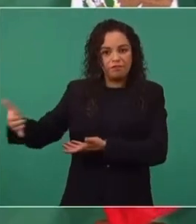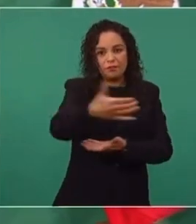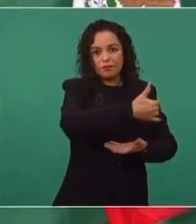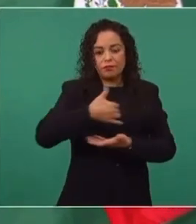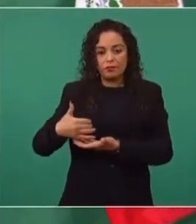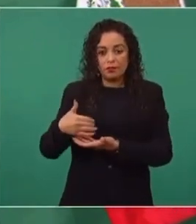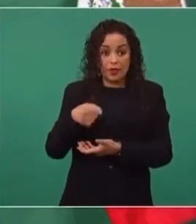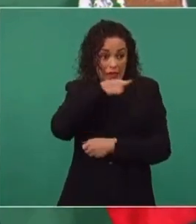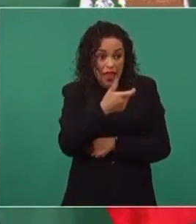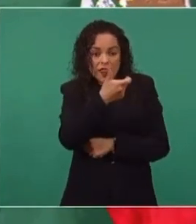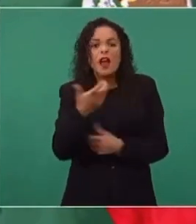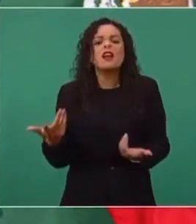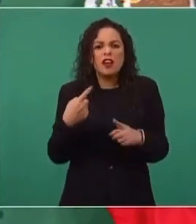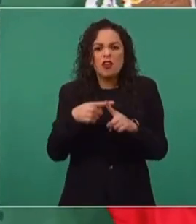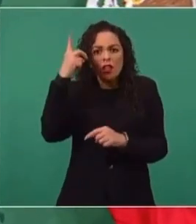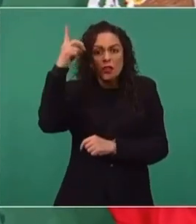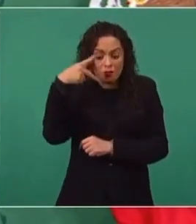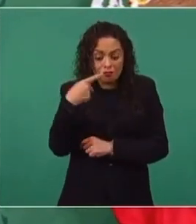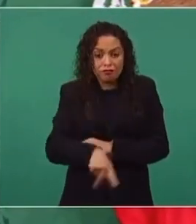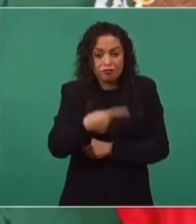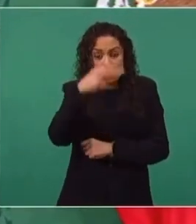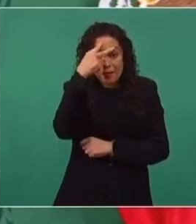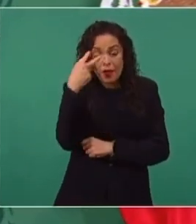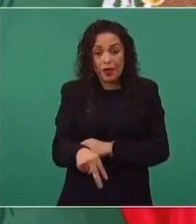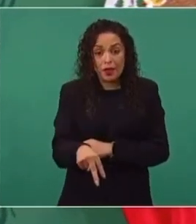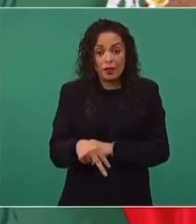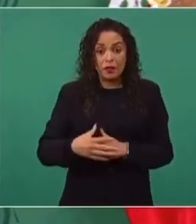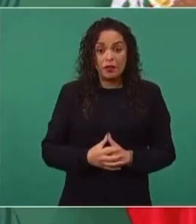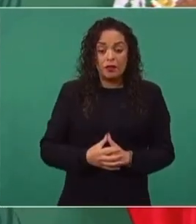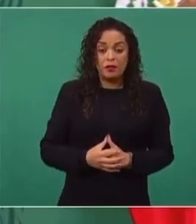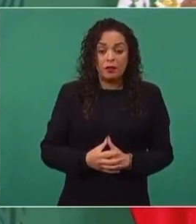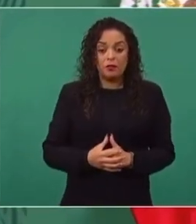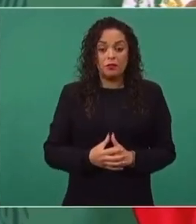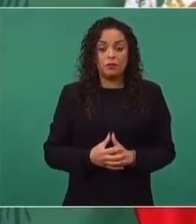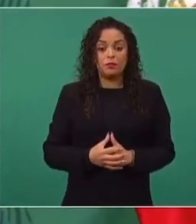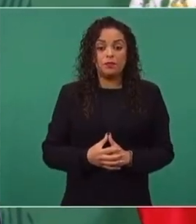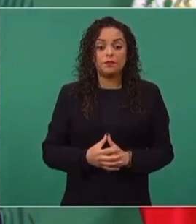son dineros de México, que ya también se están demandando, se están